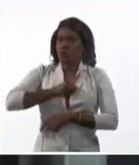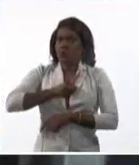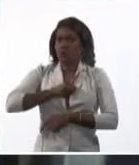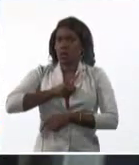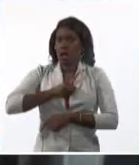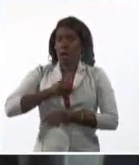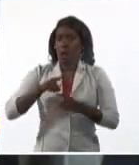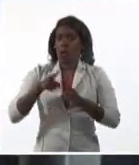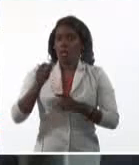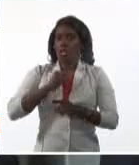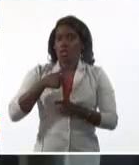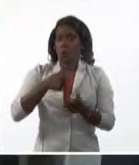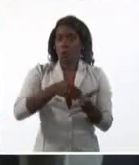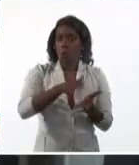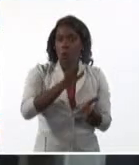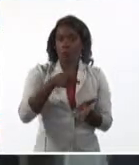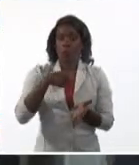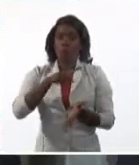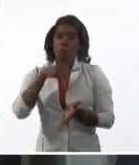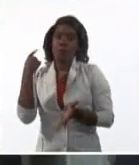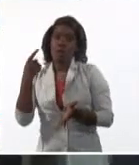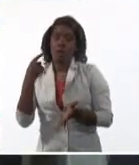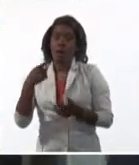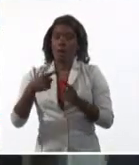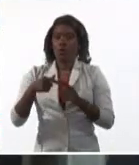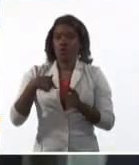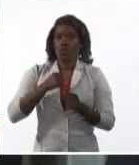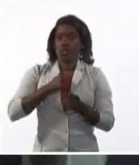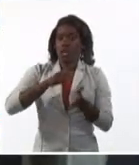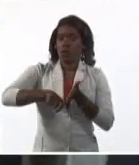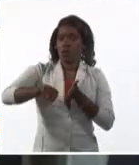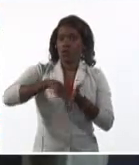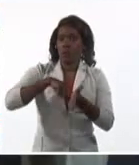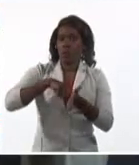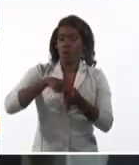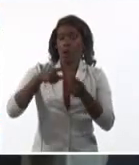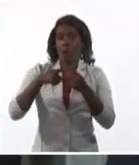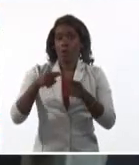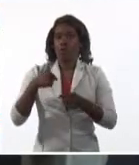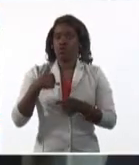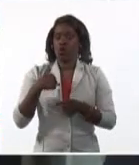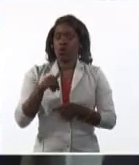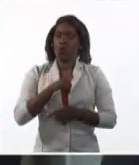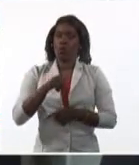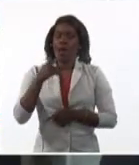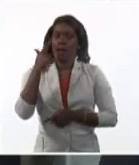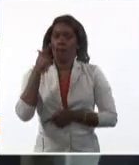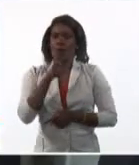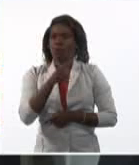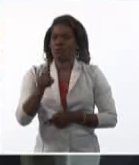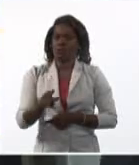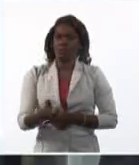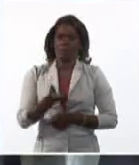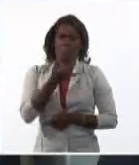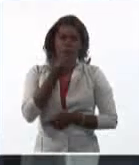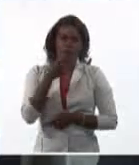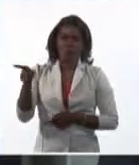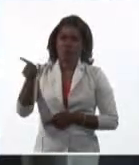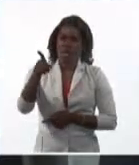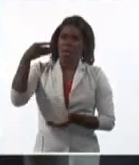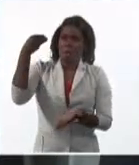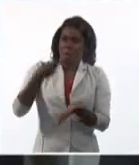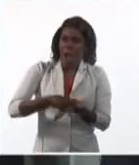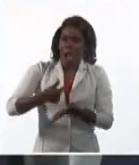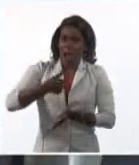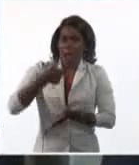elecciones, pero también para lograr que alguien fuera elegido porque ella quería obtener publicidad. Es una desgracia. Deberían pagarme una indemnización. Así